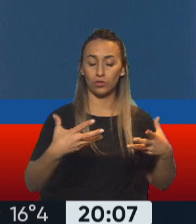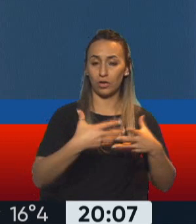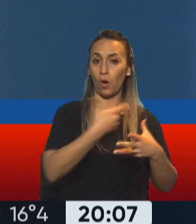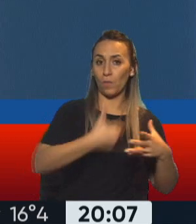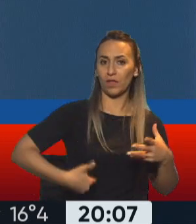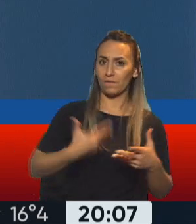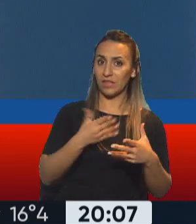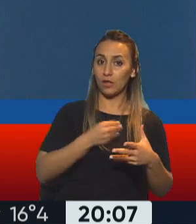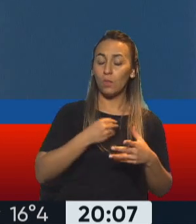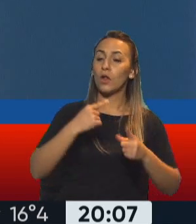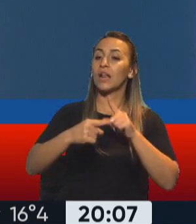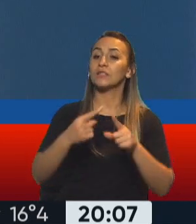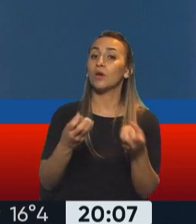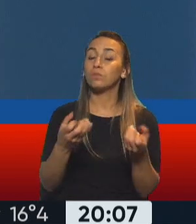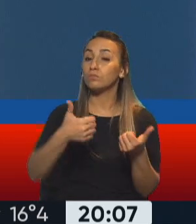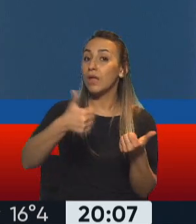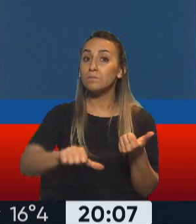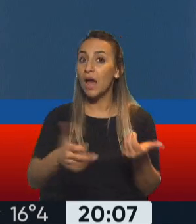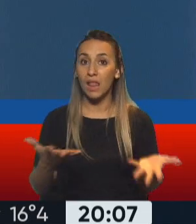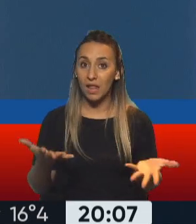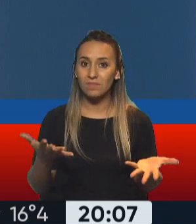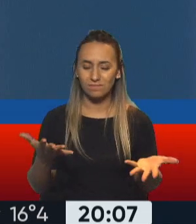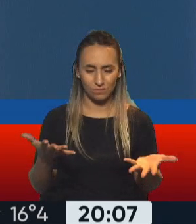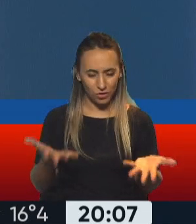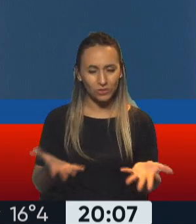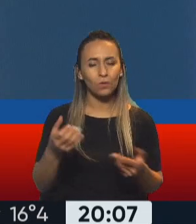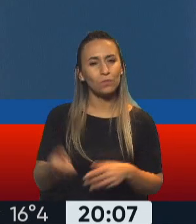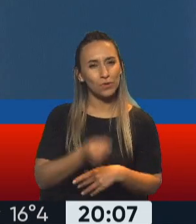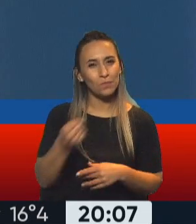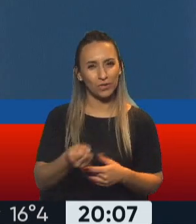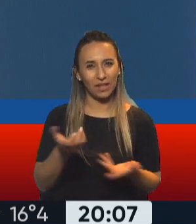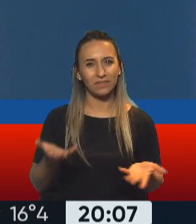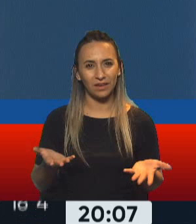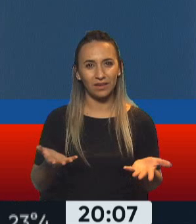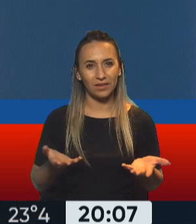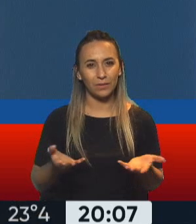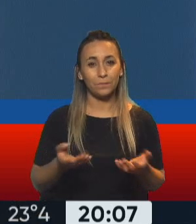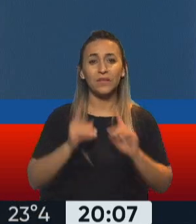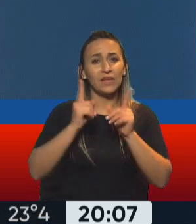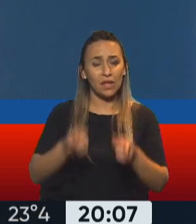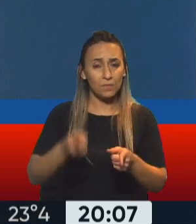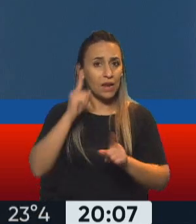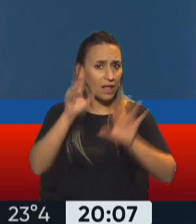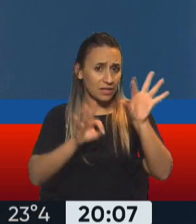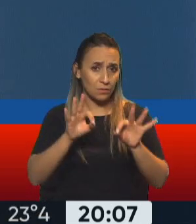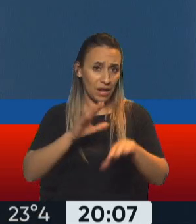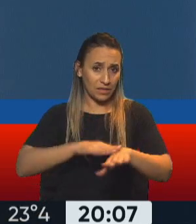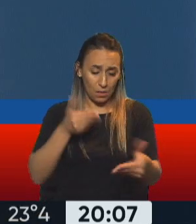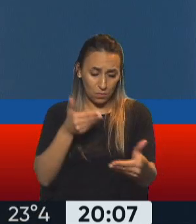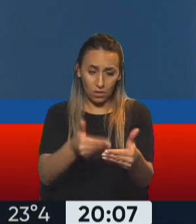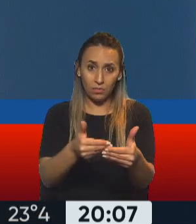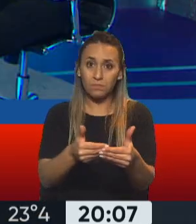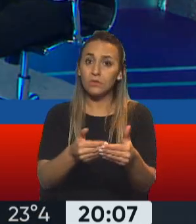es realmente recontra importante esto que te estoy diciendo, y además se está hablando en el corto plazo de poder congelar